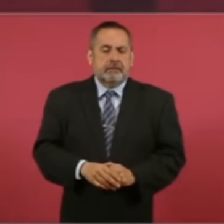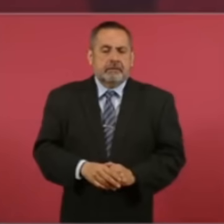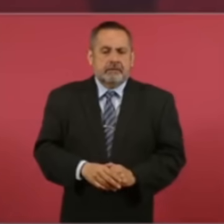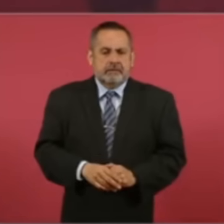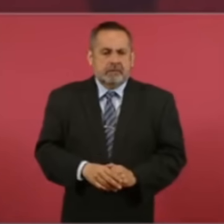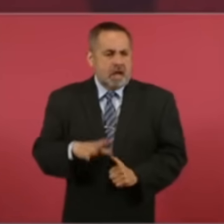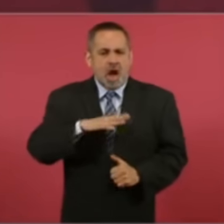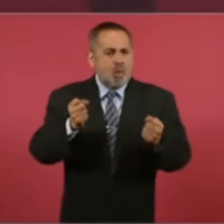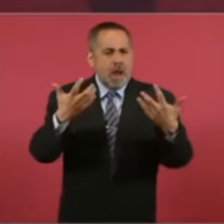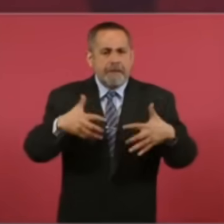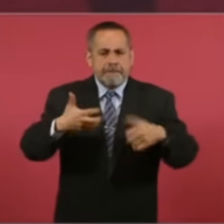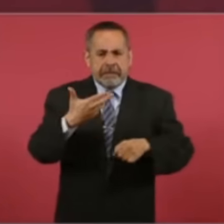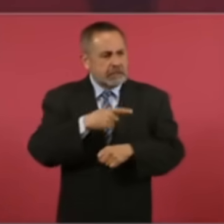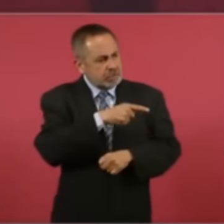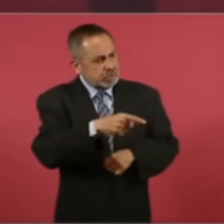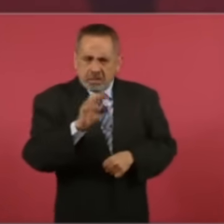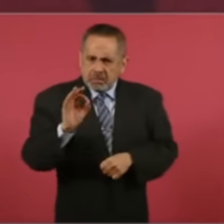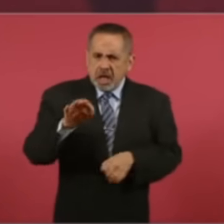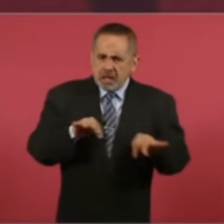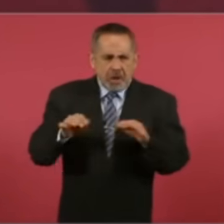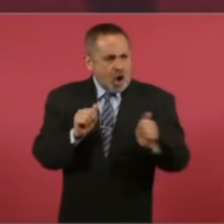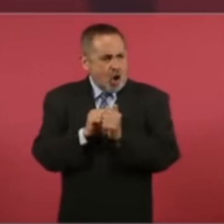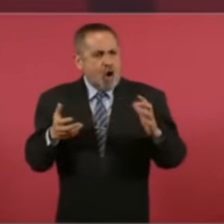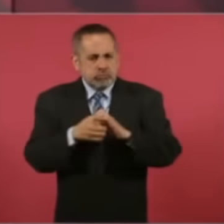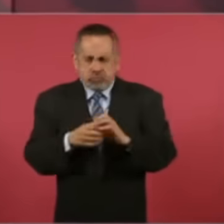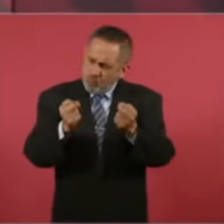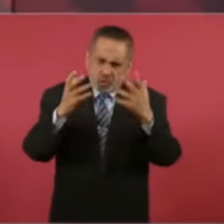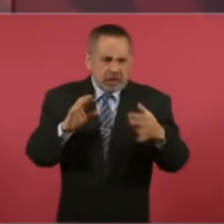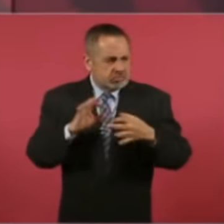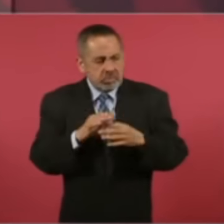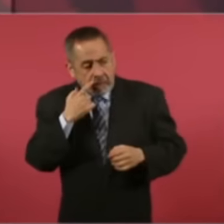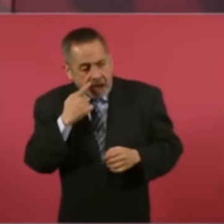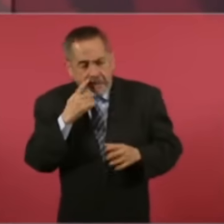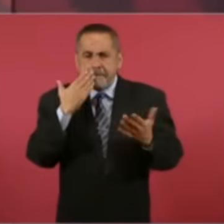Hay muchas empresas que están trabajando con nosotros, muchas,